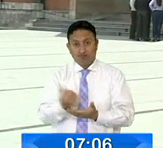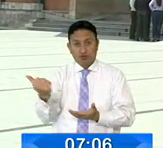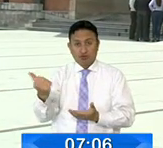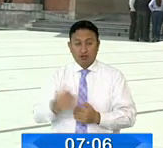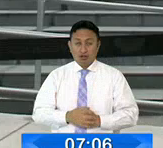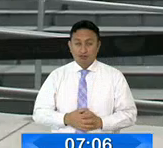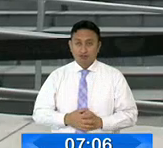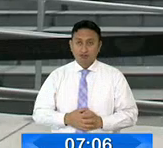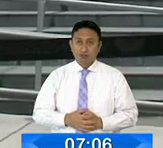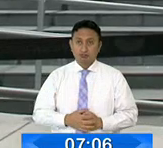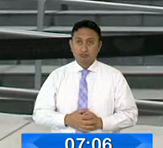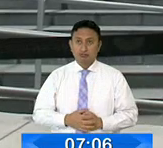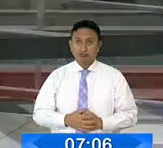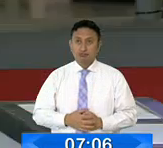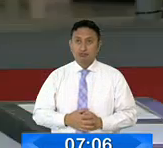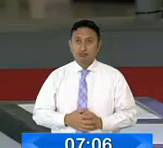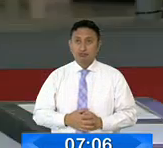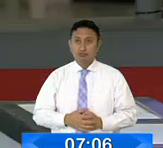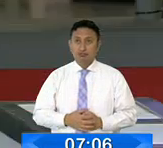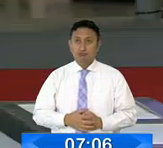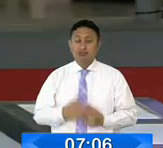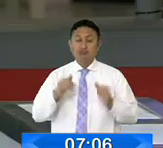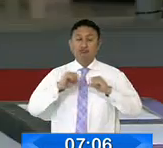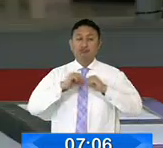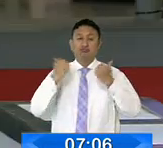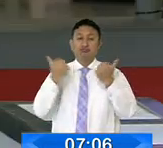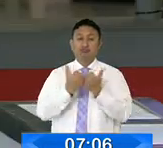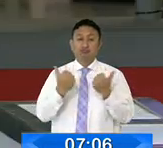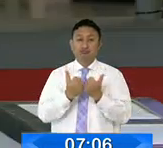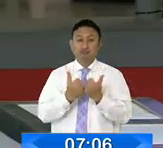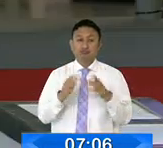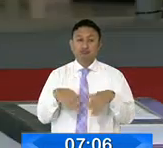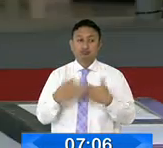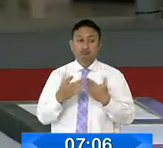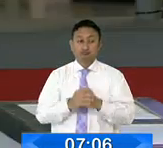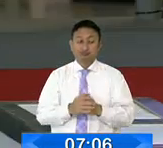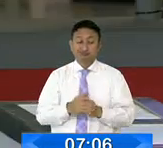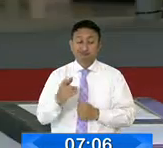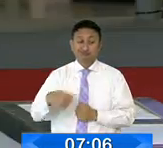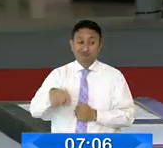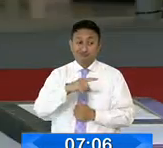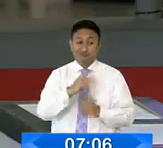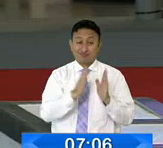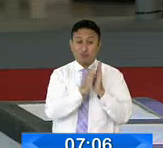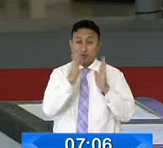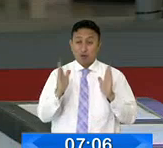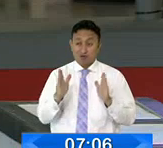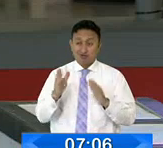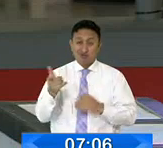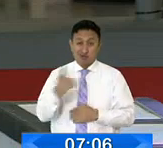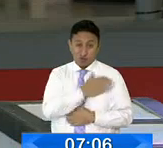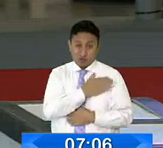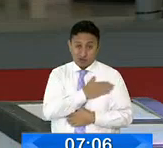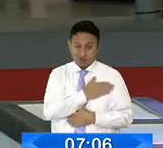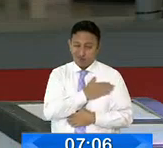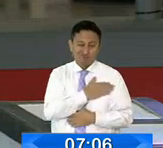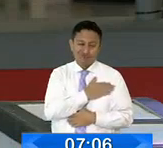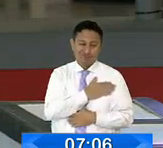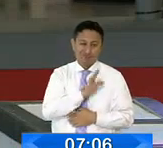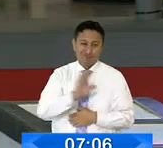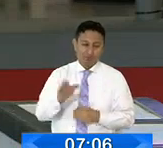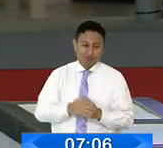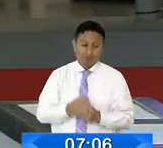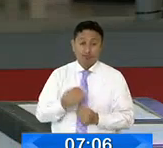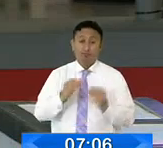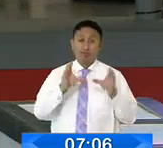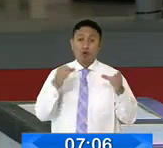Informó Javier Rosero. La Asamblea busca levantar su desgastada imagen con la reestructuración de la Comisión de